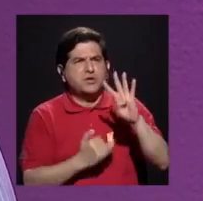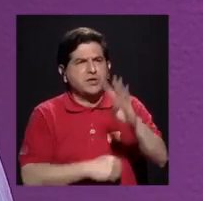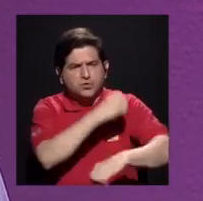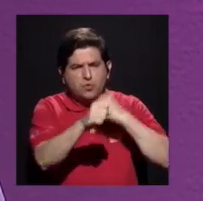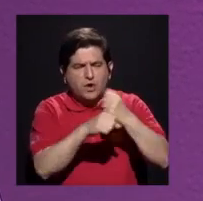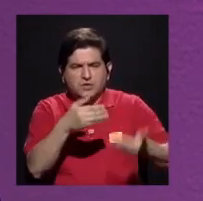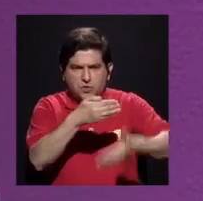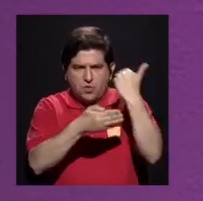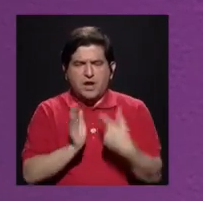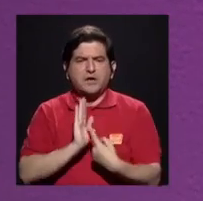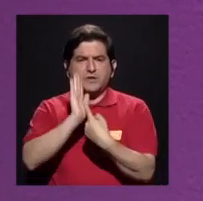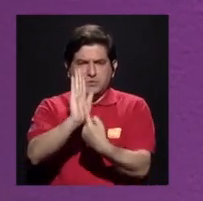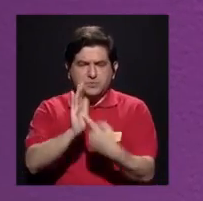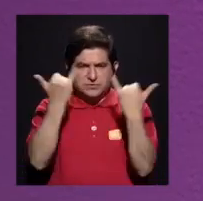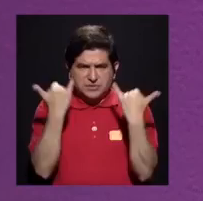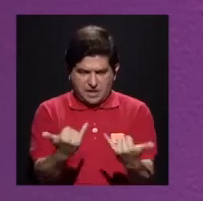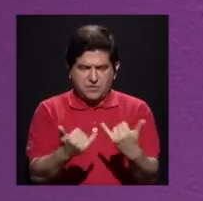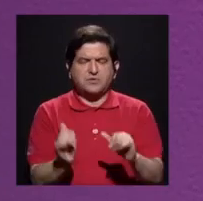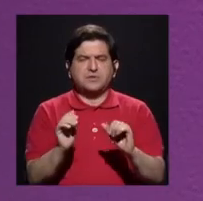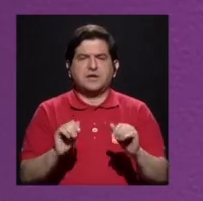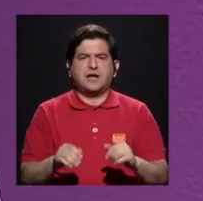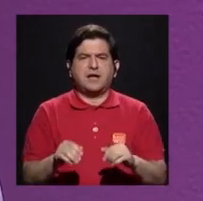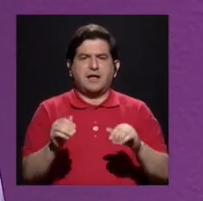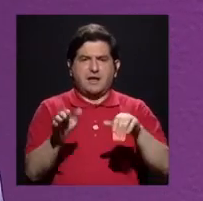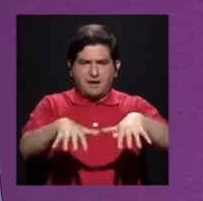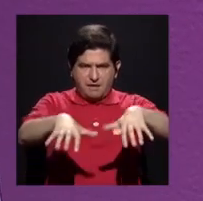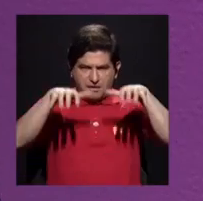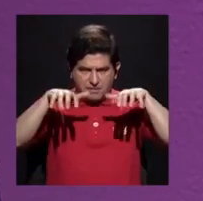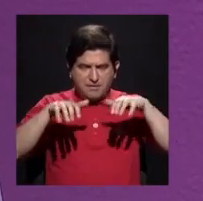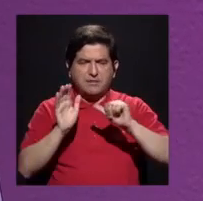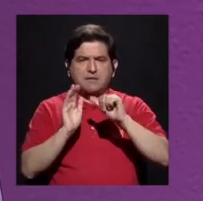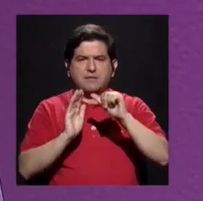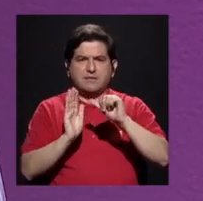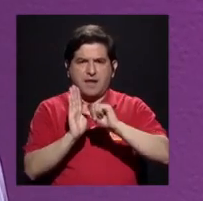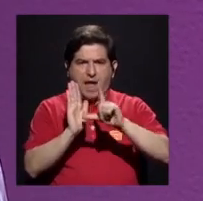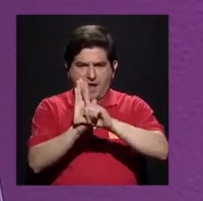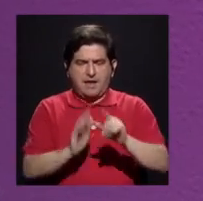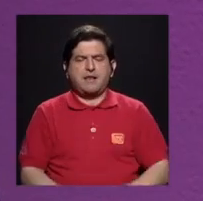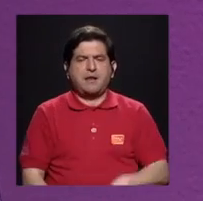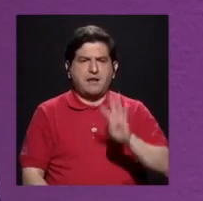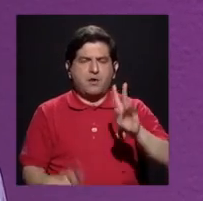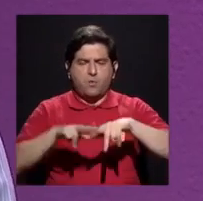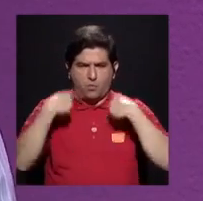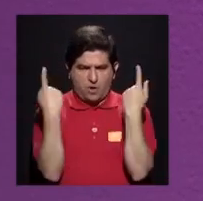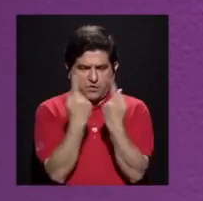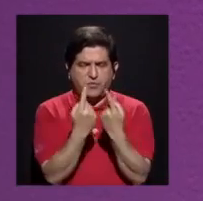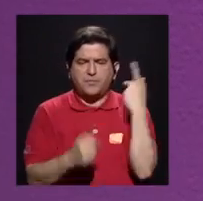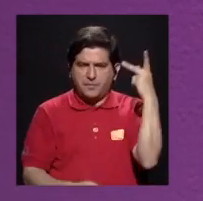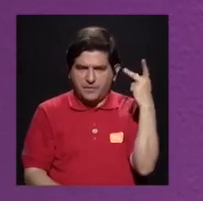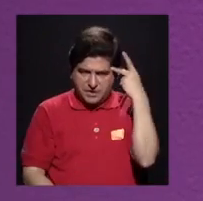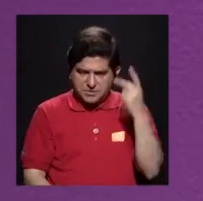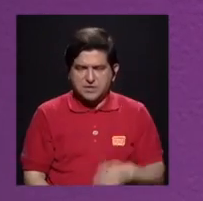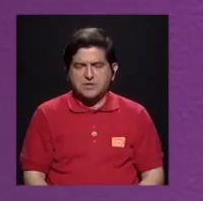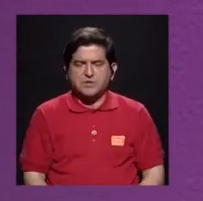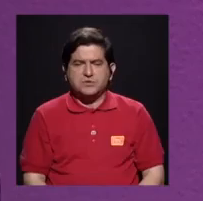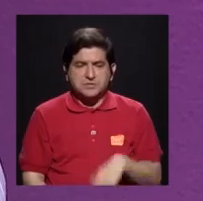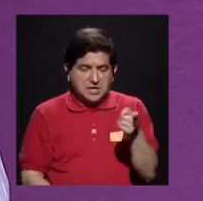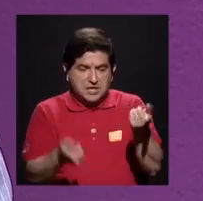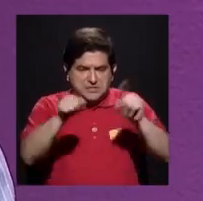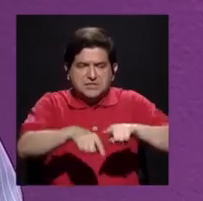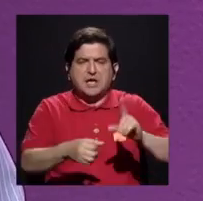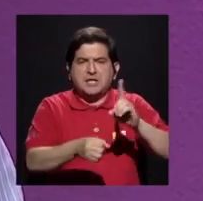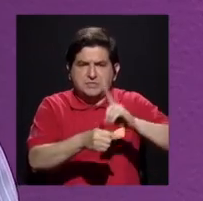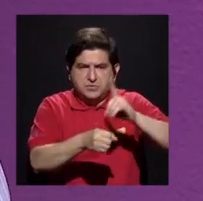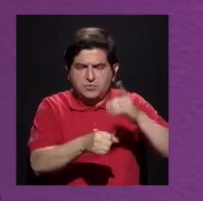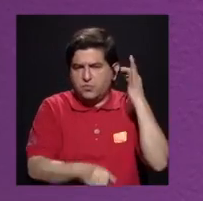años ya a la corriente legislativa con con el apoyo de cuatro partidos políticos distintos diputados y diputadas de